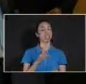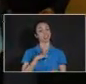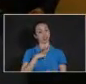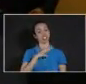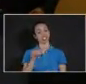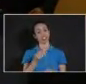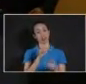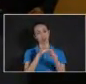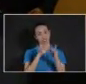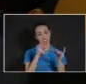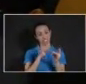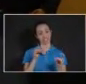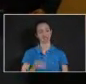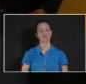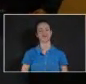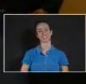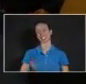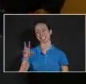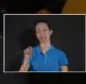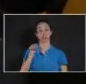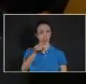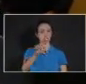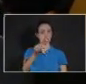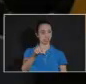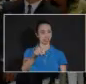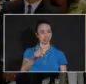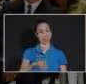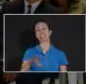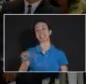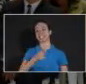no sé si la lee, ¿va? El que está a la par suya es el problema, hermano.